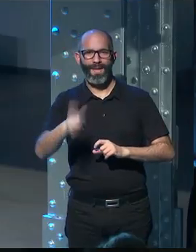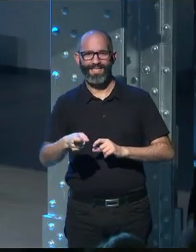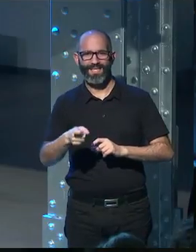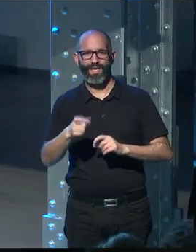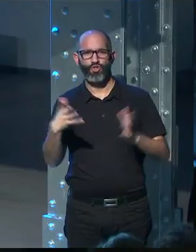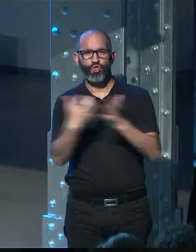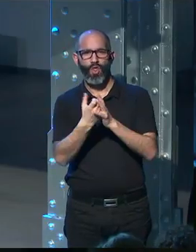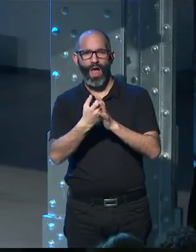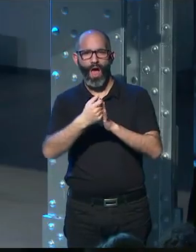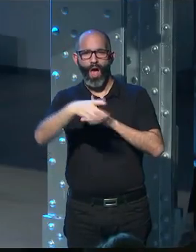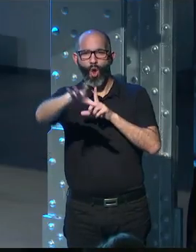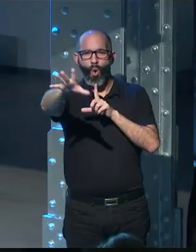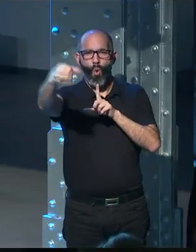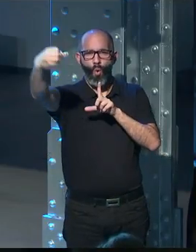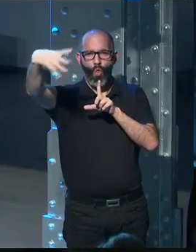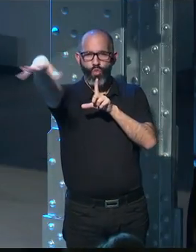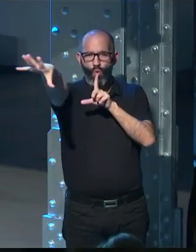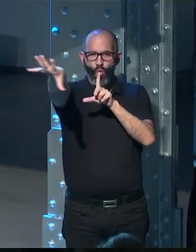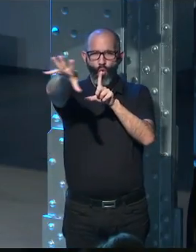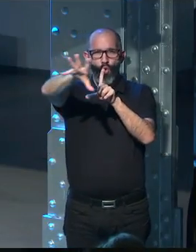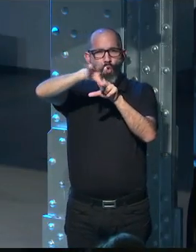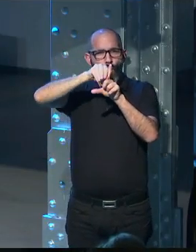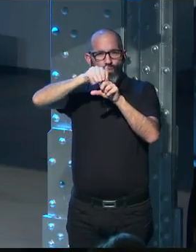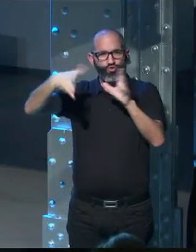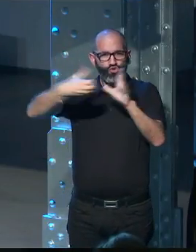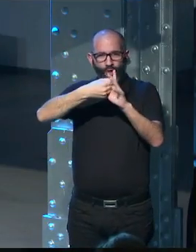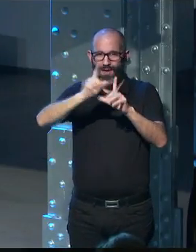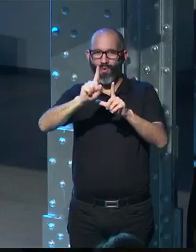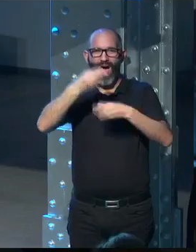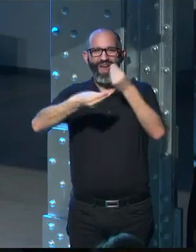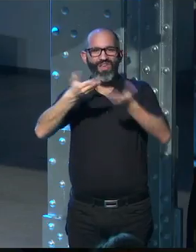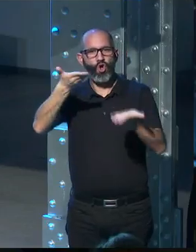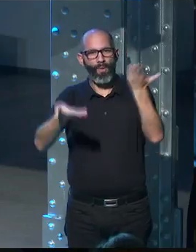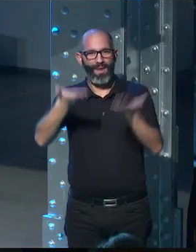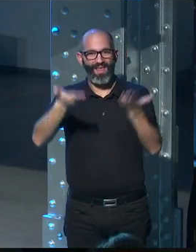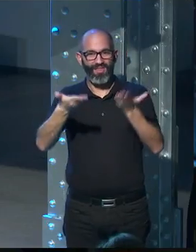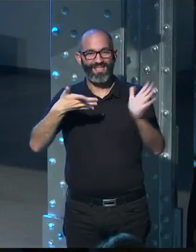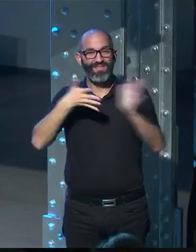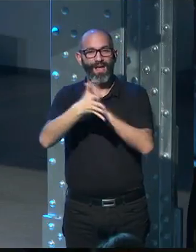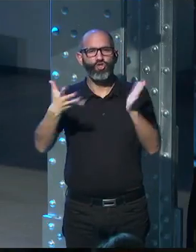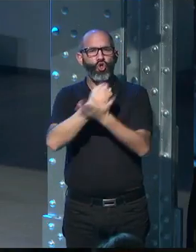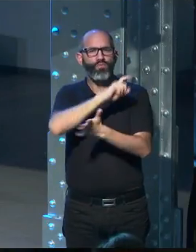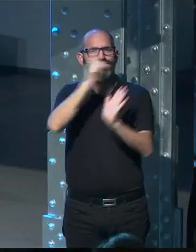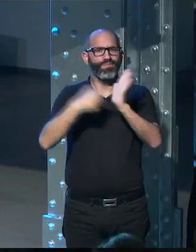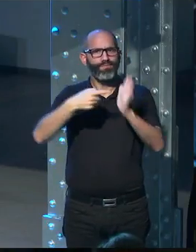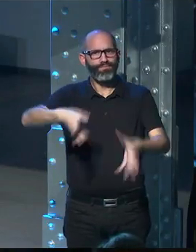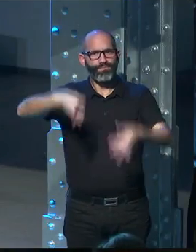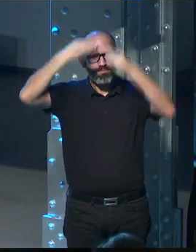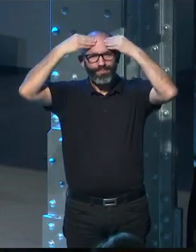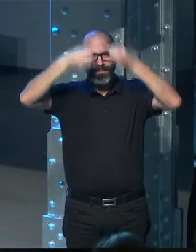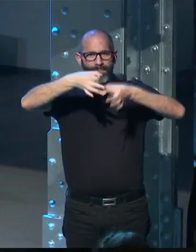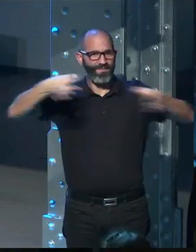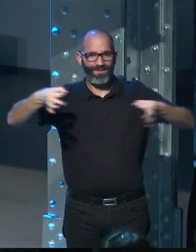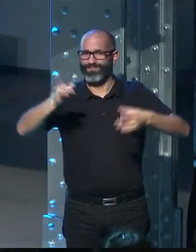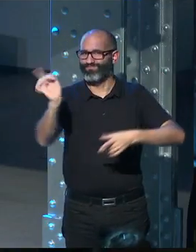toda la luz que está llegando a cada uno de ellos, sino que lo que hacen es hacer comparaciones, como os decía Susana. Nada es absoluto en el cerebro, estamos comparando